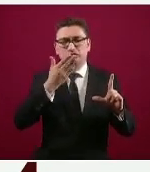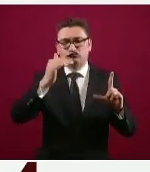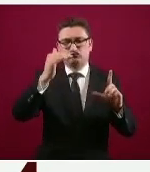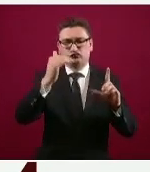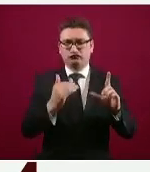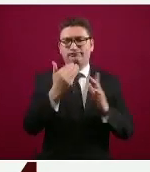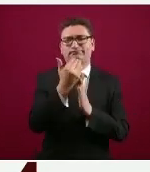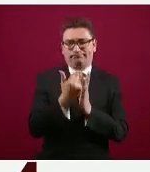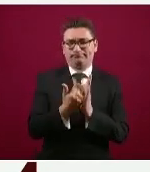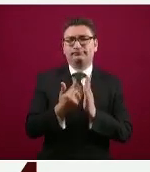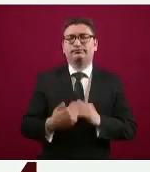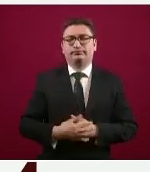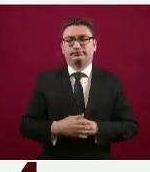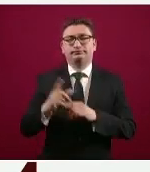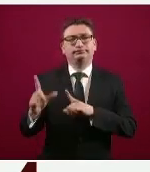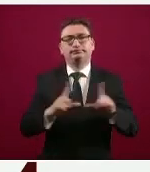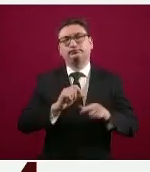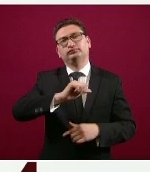siguiente.